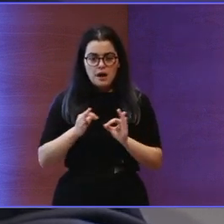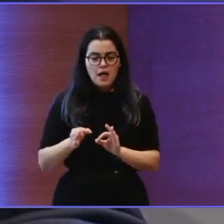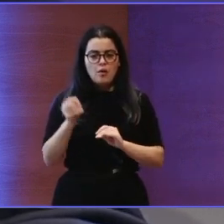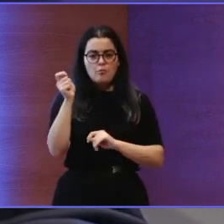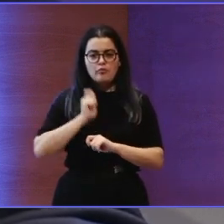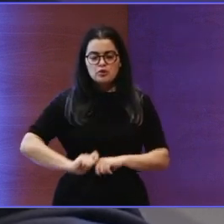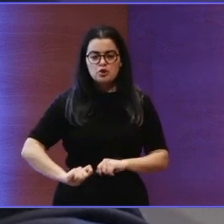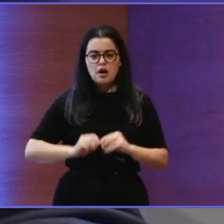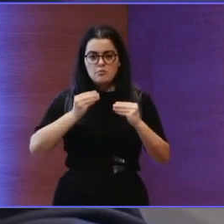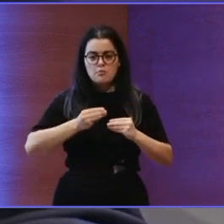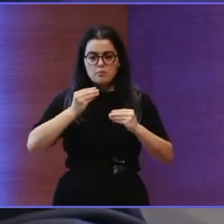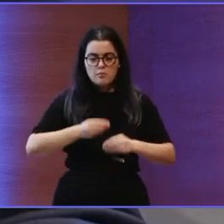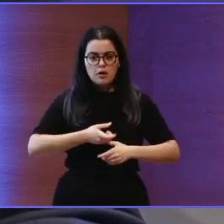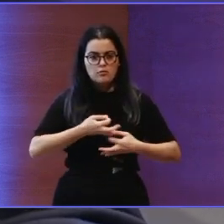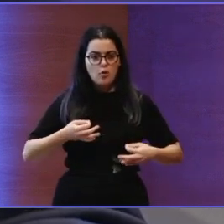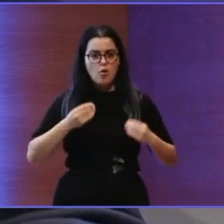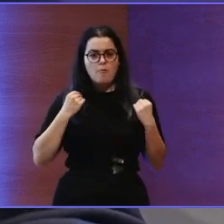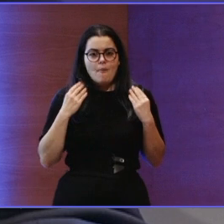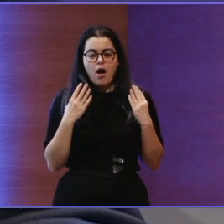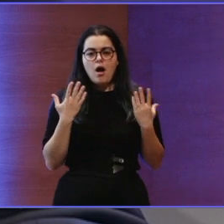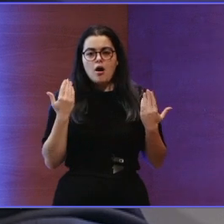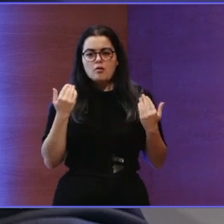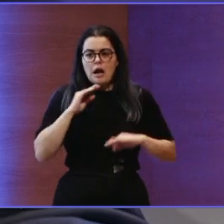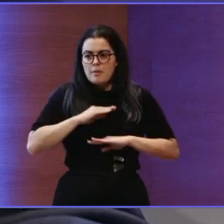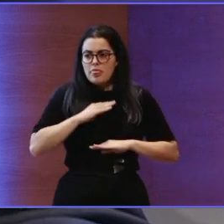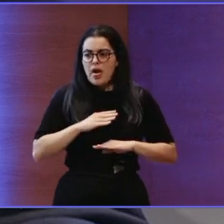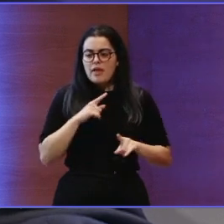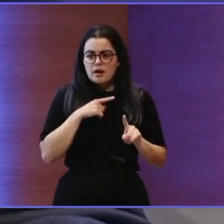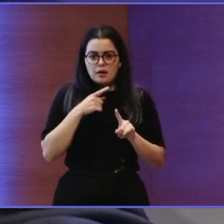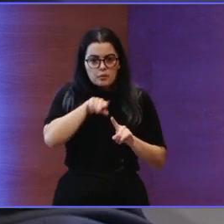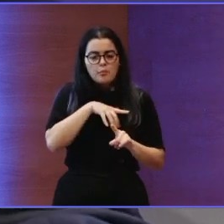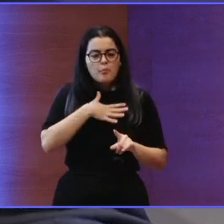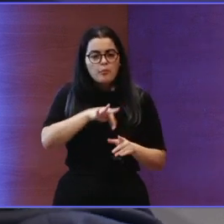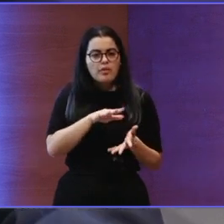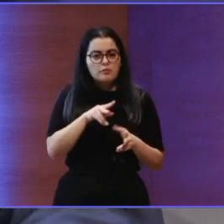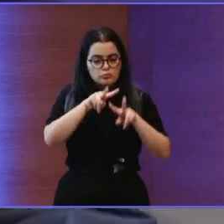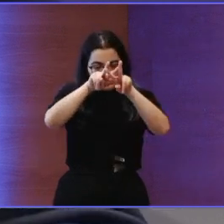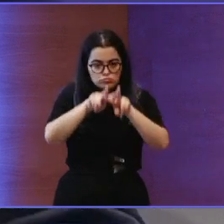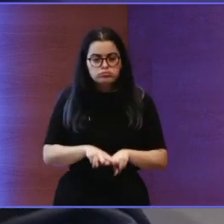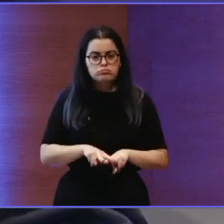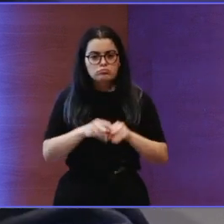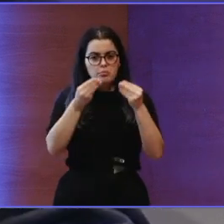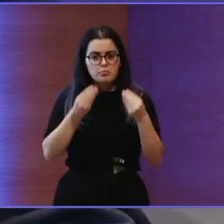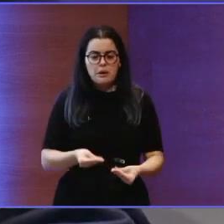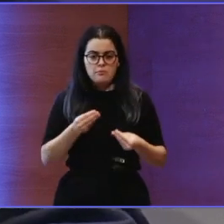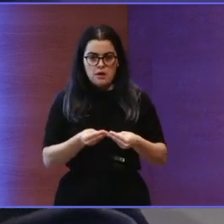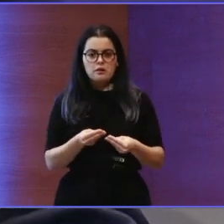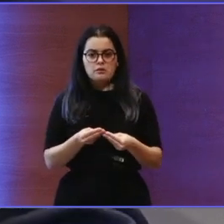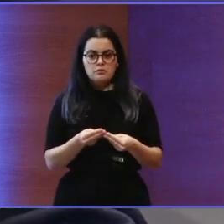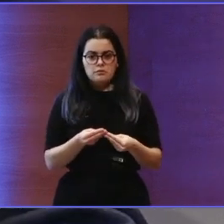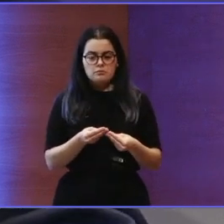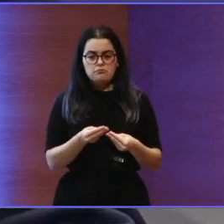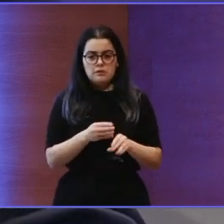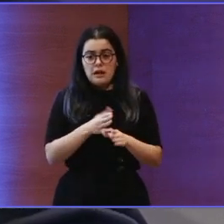profesionales solventes competentes que sean capaces de de de examinar de de darnos también